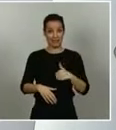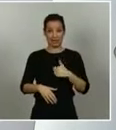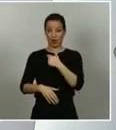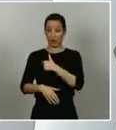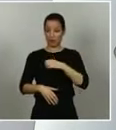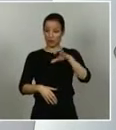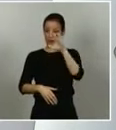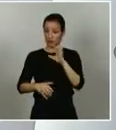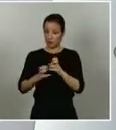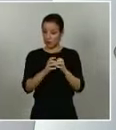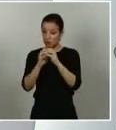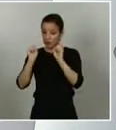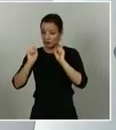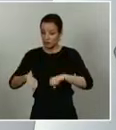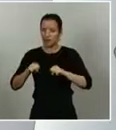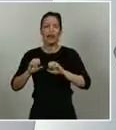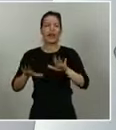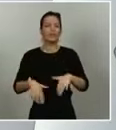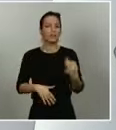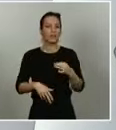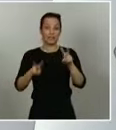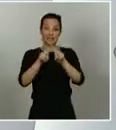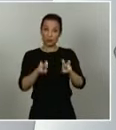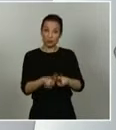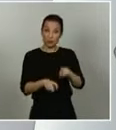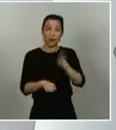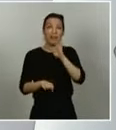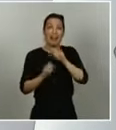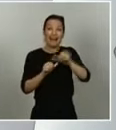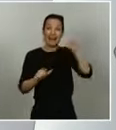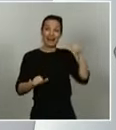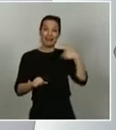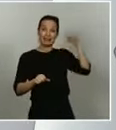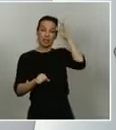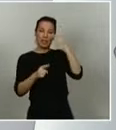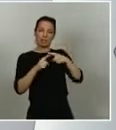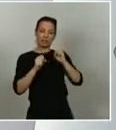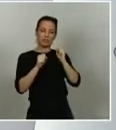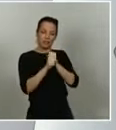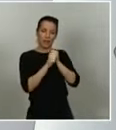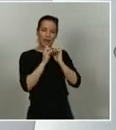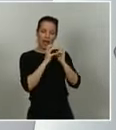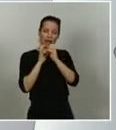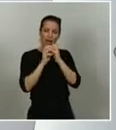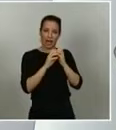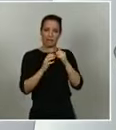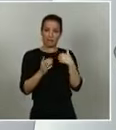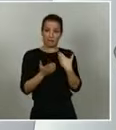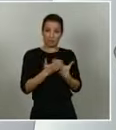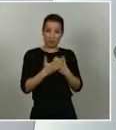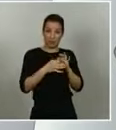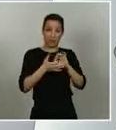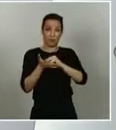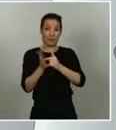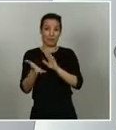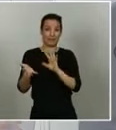estudio viene a confirmar las hipótesis sobre las que hemos venido trabajando y sobre las que se fundamenta el plan de transición